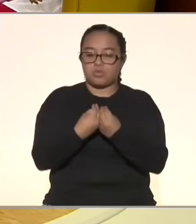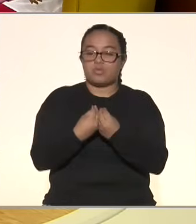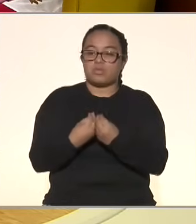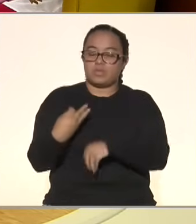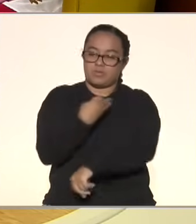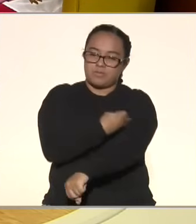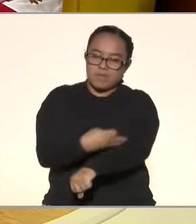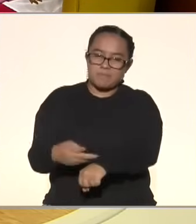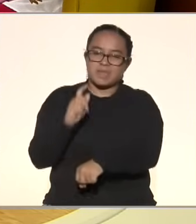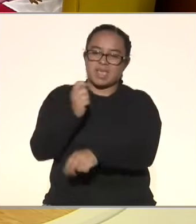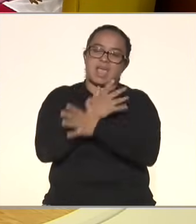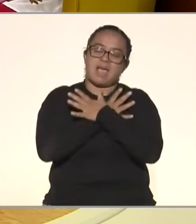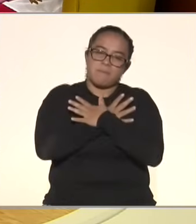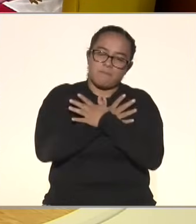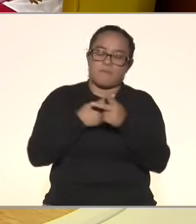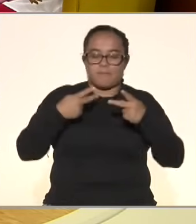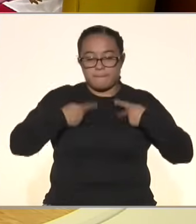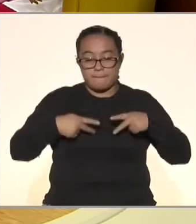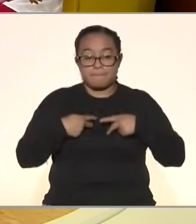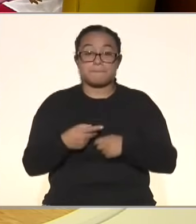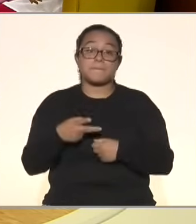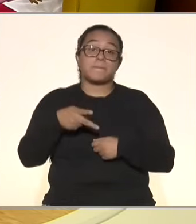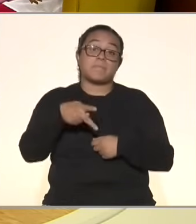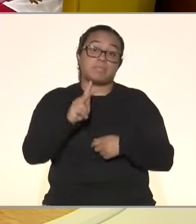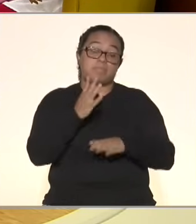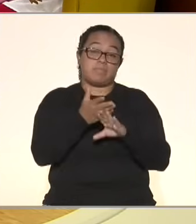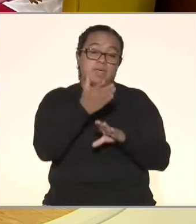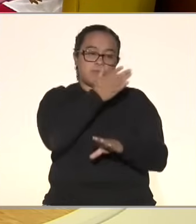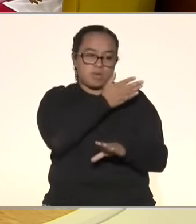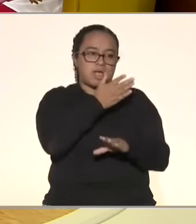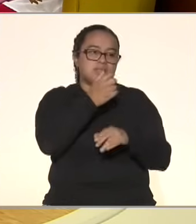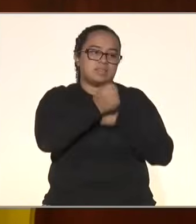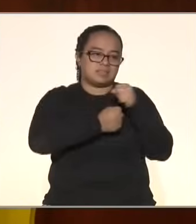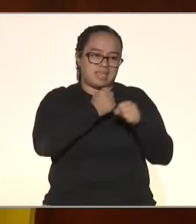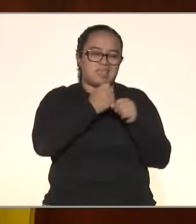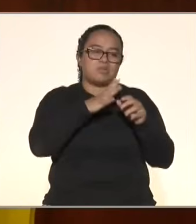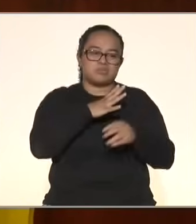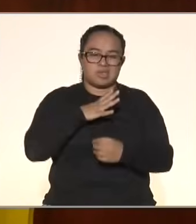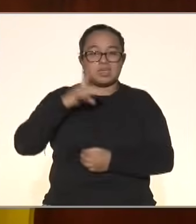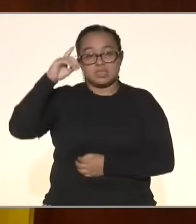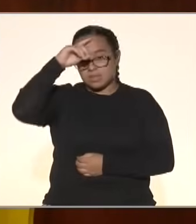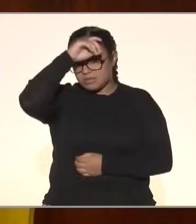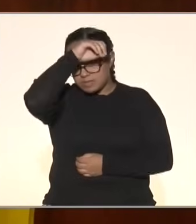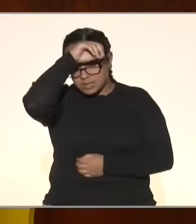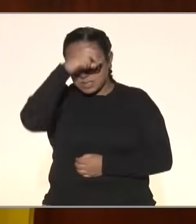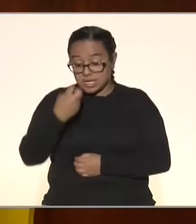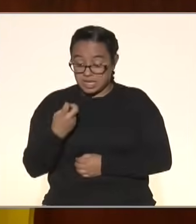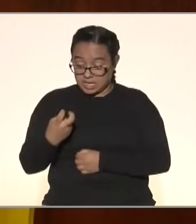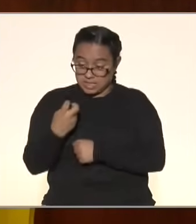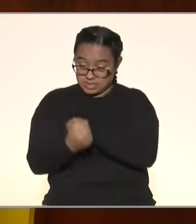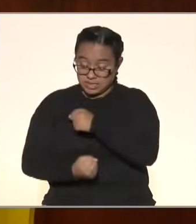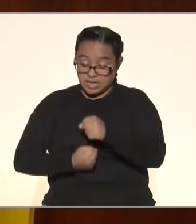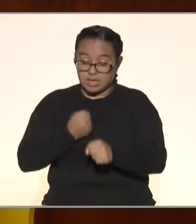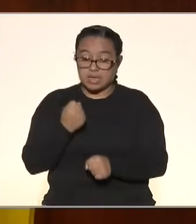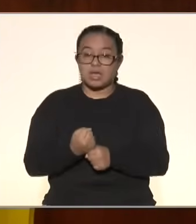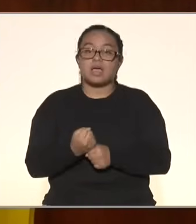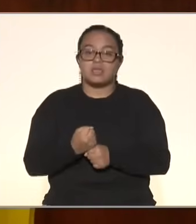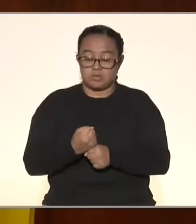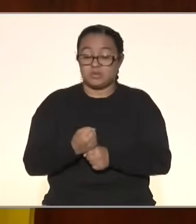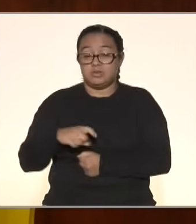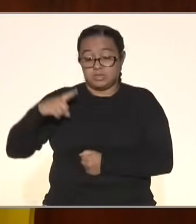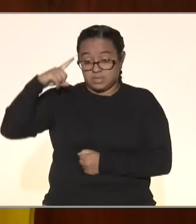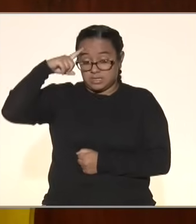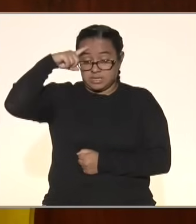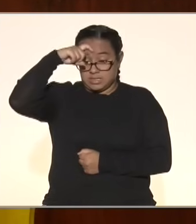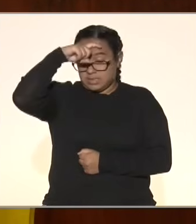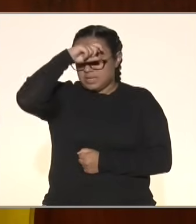pero entiendo que sí, ha habido años más difíciles que otros y bueno, pues este año sabemos que ha sido